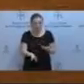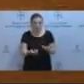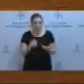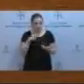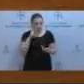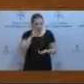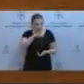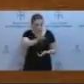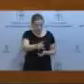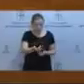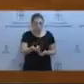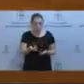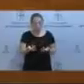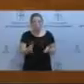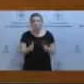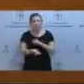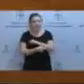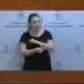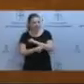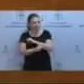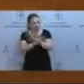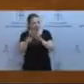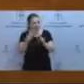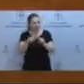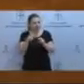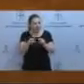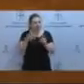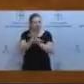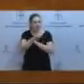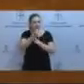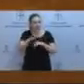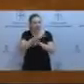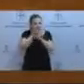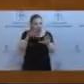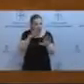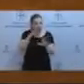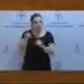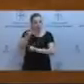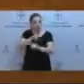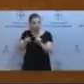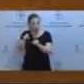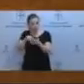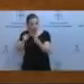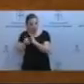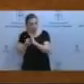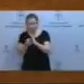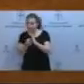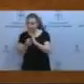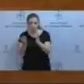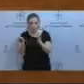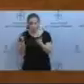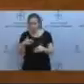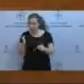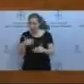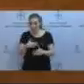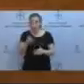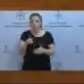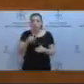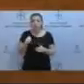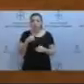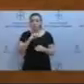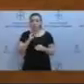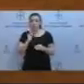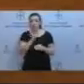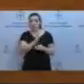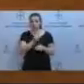reconocerlo. ¿Hay detrás una estrategia clara y una política definida que ha logrado solucionar los problemas de fondo? No. Y aparte, es el título de esta interpelación, que usted no ha